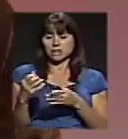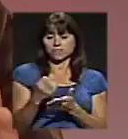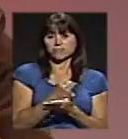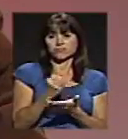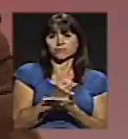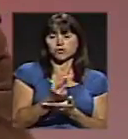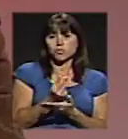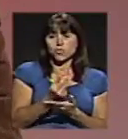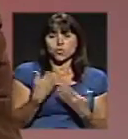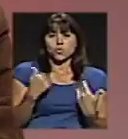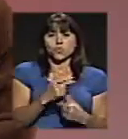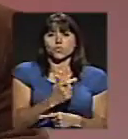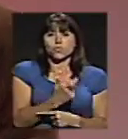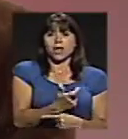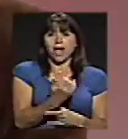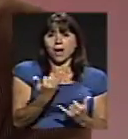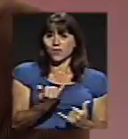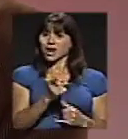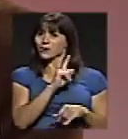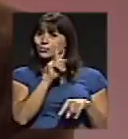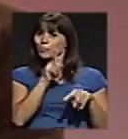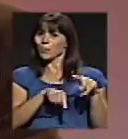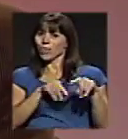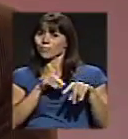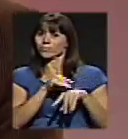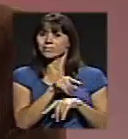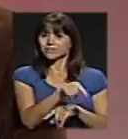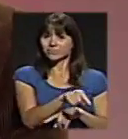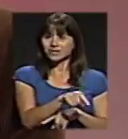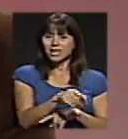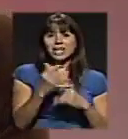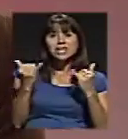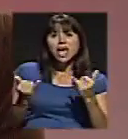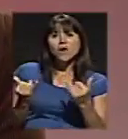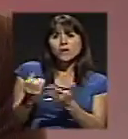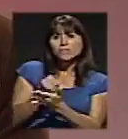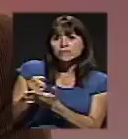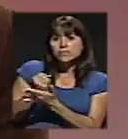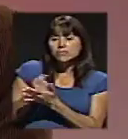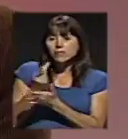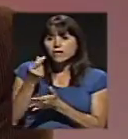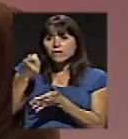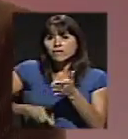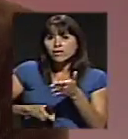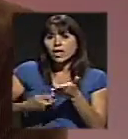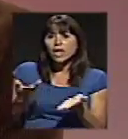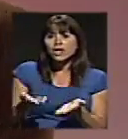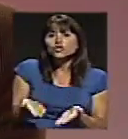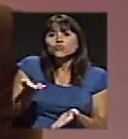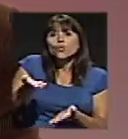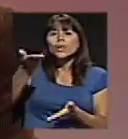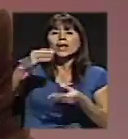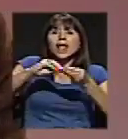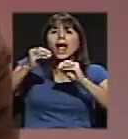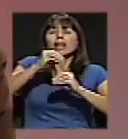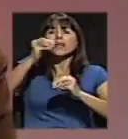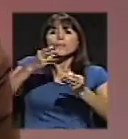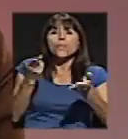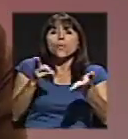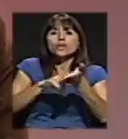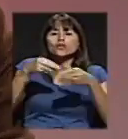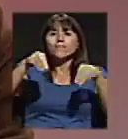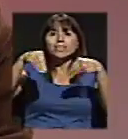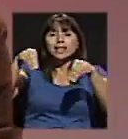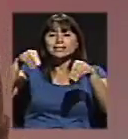y concentrar todo el énfasis de la reforma fiscal en subirle el impuesto de ventas a las familias trabajadoras. Eso no se vale.